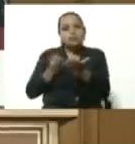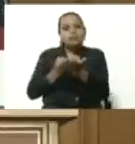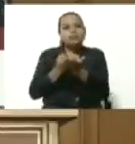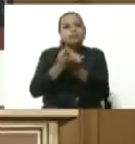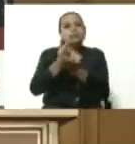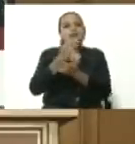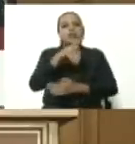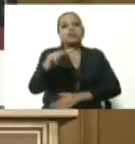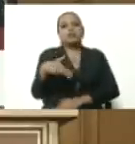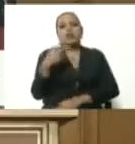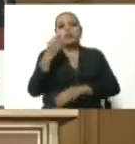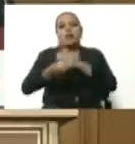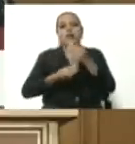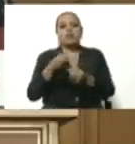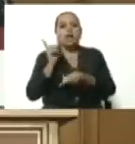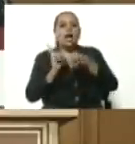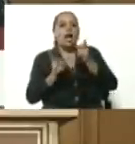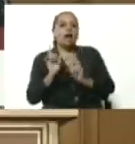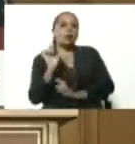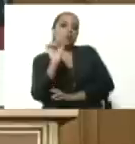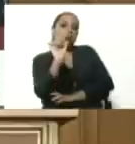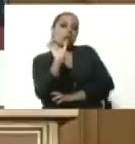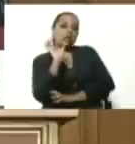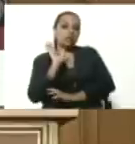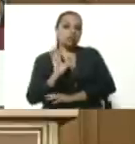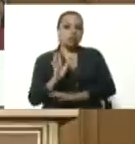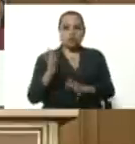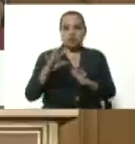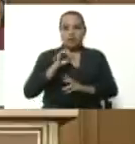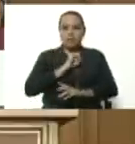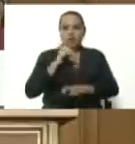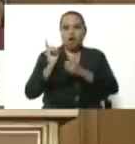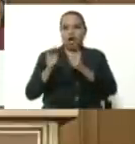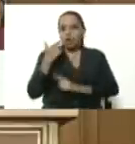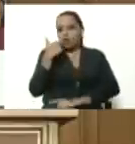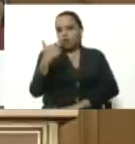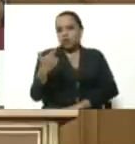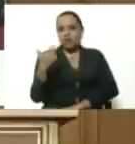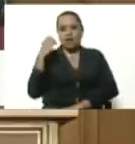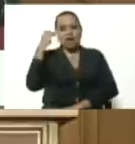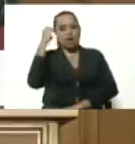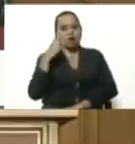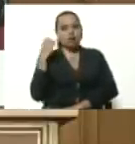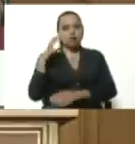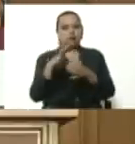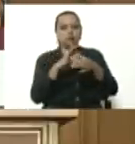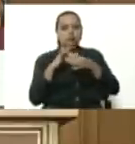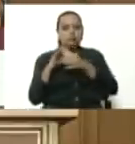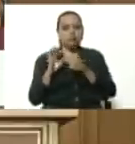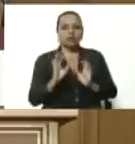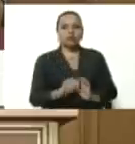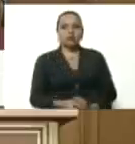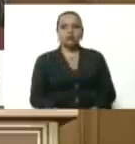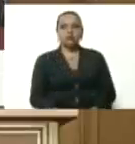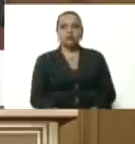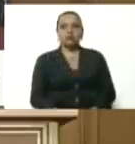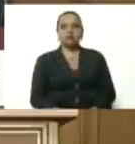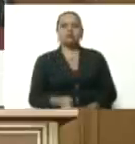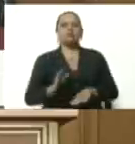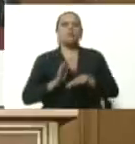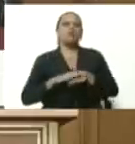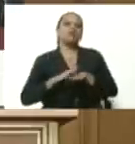hacerle un tantico así de caso a cualquier declaración que hagan ellos. ¿Por qué?